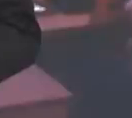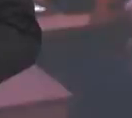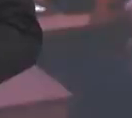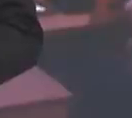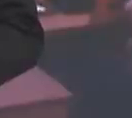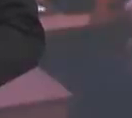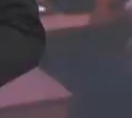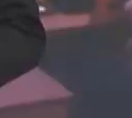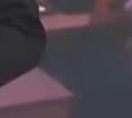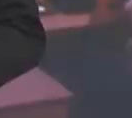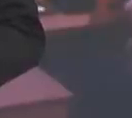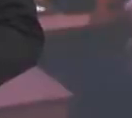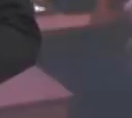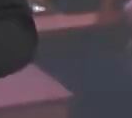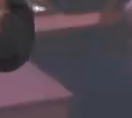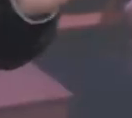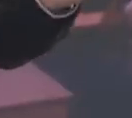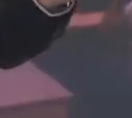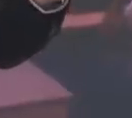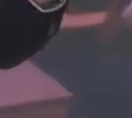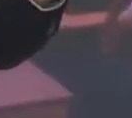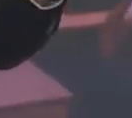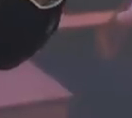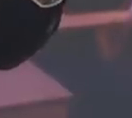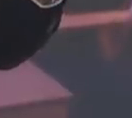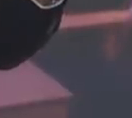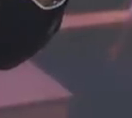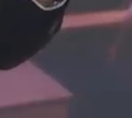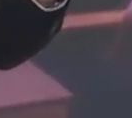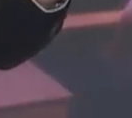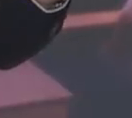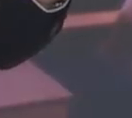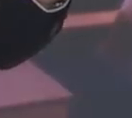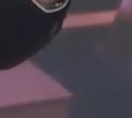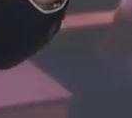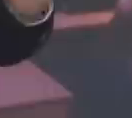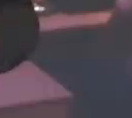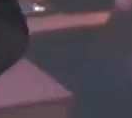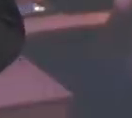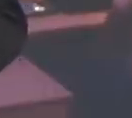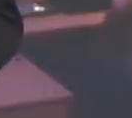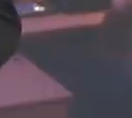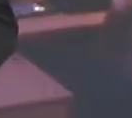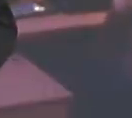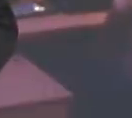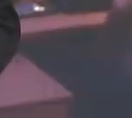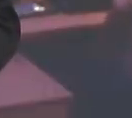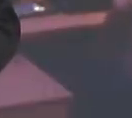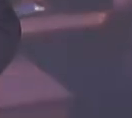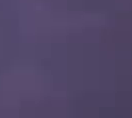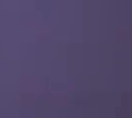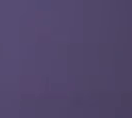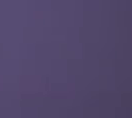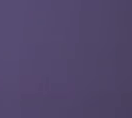Y en 360 la información no se detiene, es por esto que nos vamos en vivo y en directo al Palacio de Miraflores con María Jiménez.